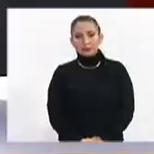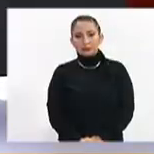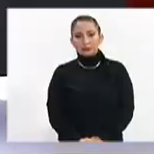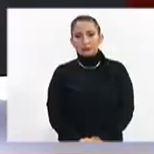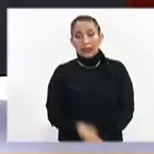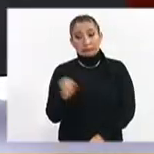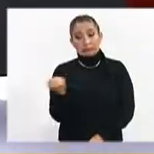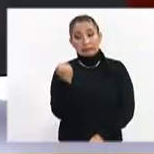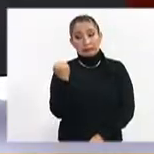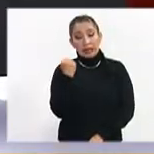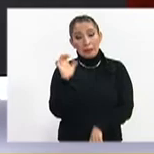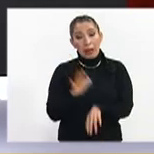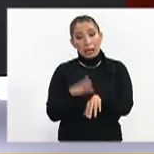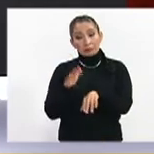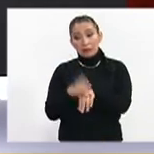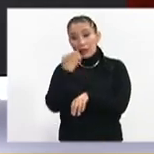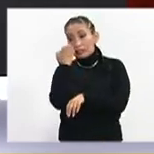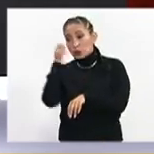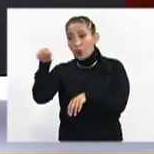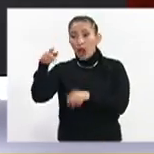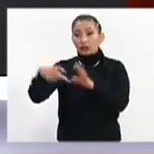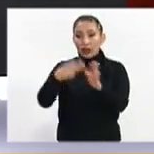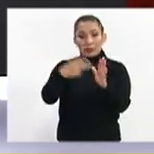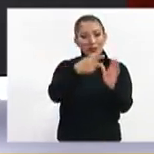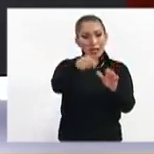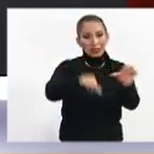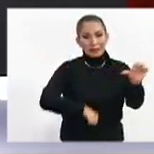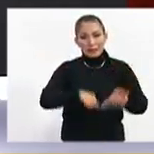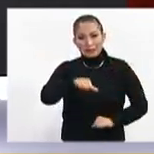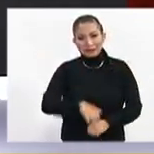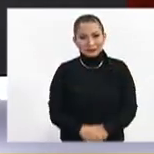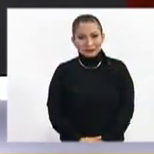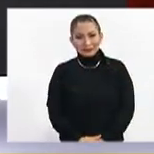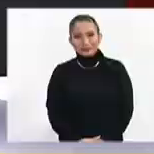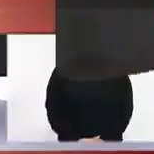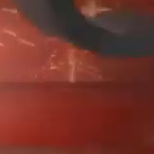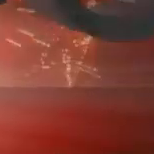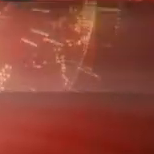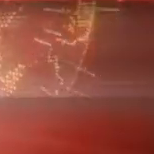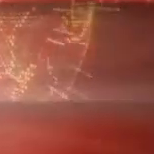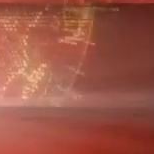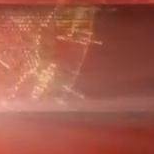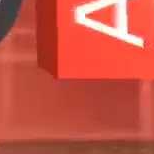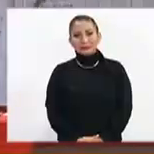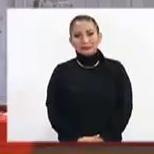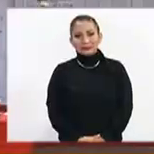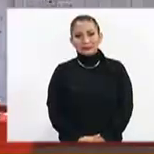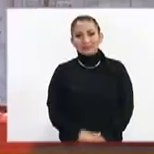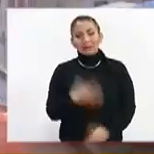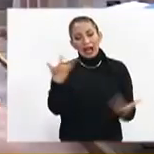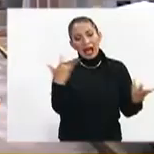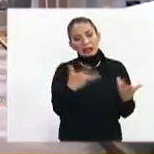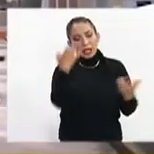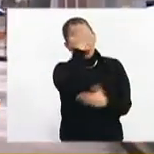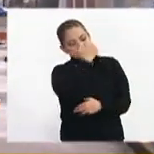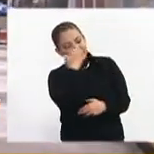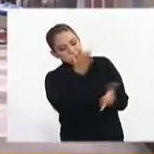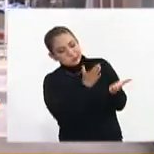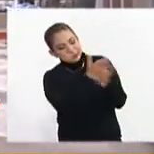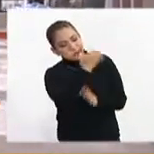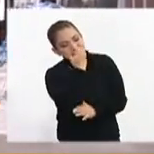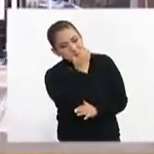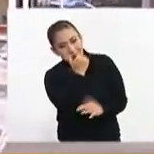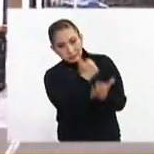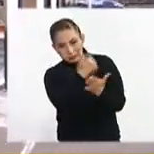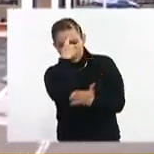Y por fortuna cada vez son más las escuelas que reinician actividades. Así se realizan las inspecciones a escuelas